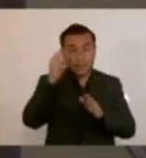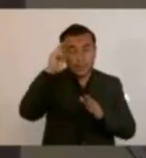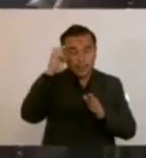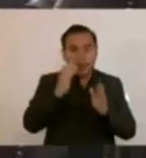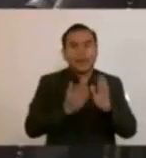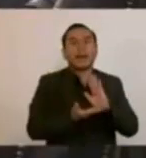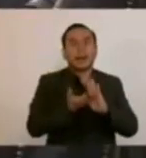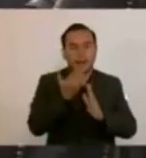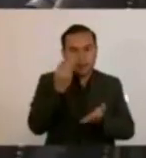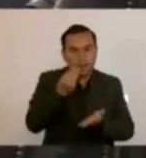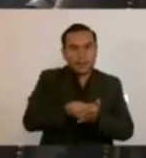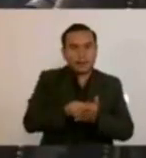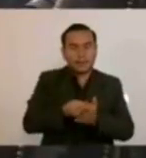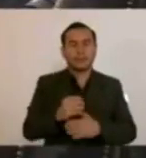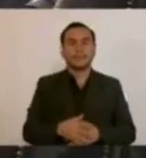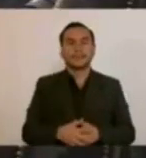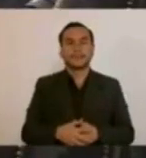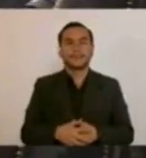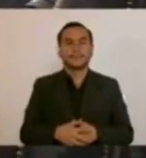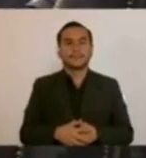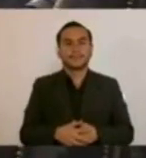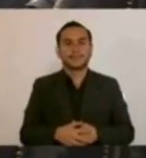económica.